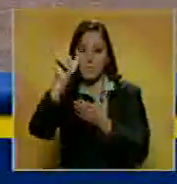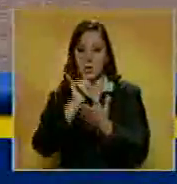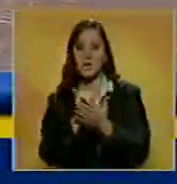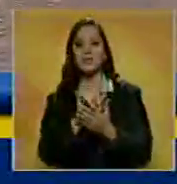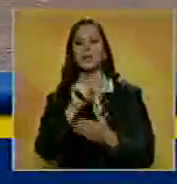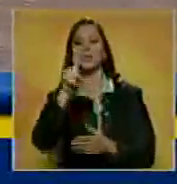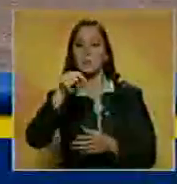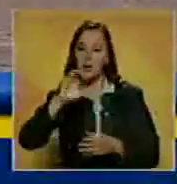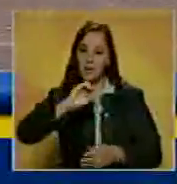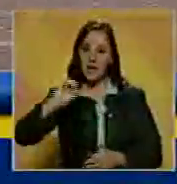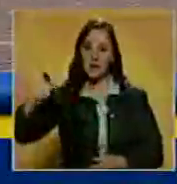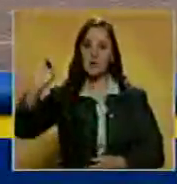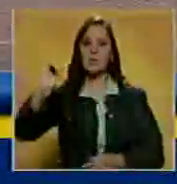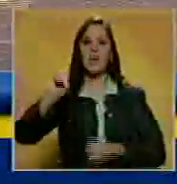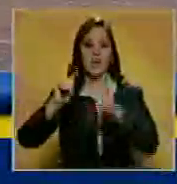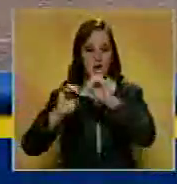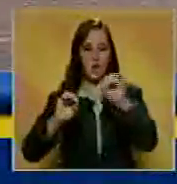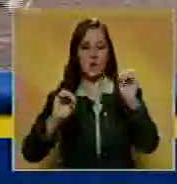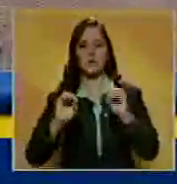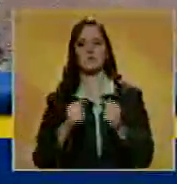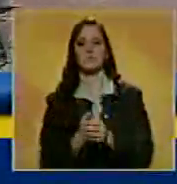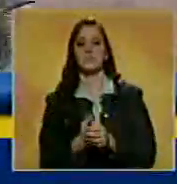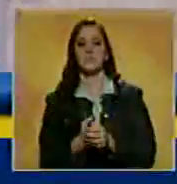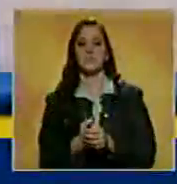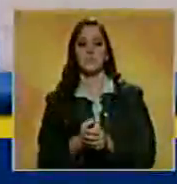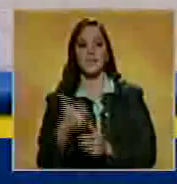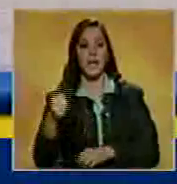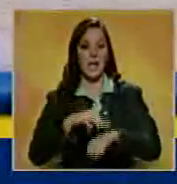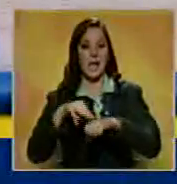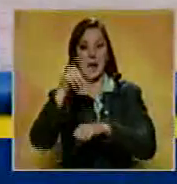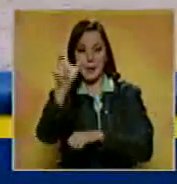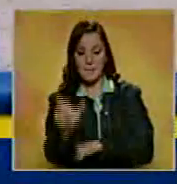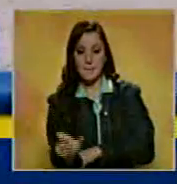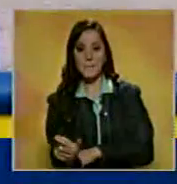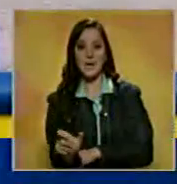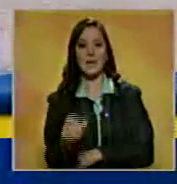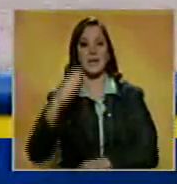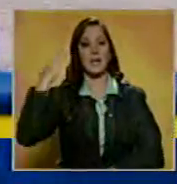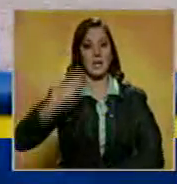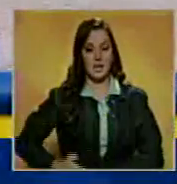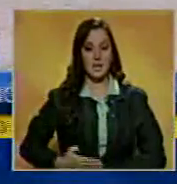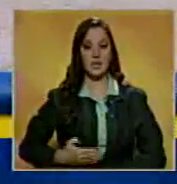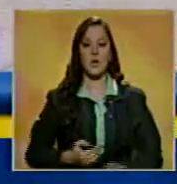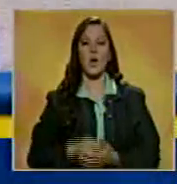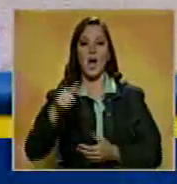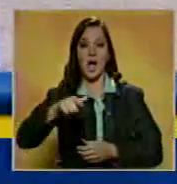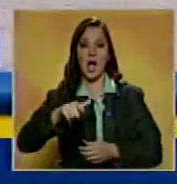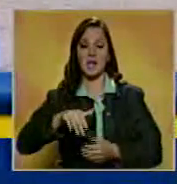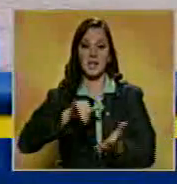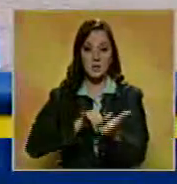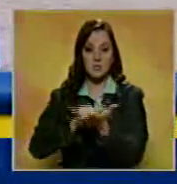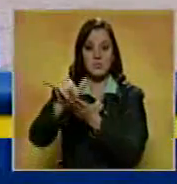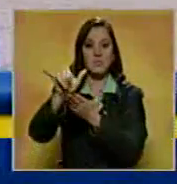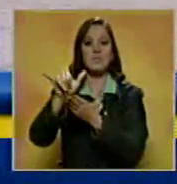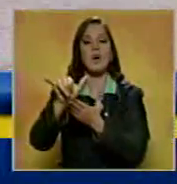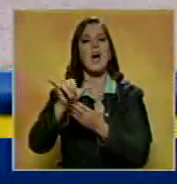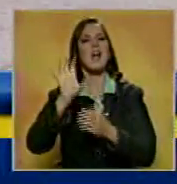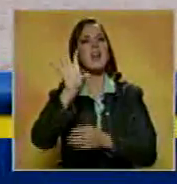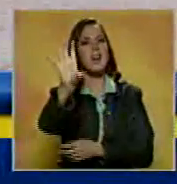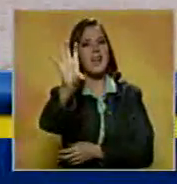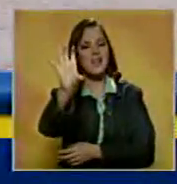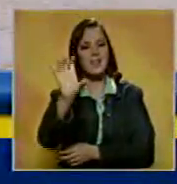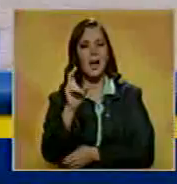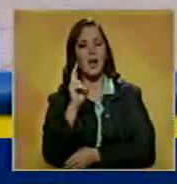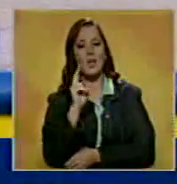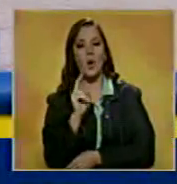REDI Occidental y Oriental. El ministro Padrino López presidió estos actos de transmisión de mando desde la base aérea de Tumeremo, en el estado Bolívar, la